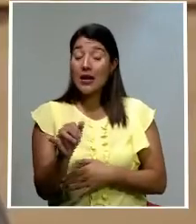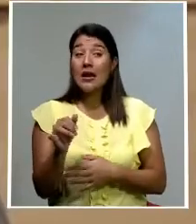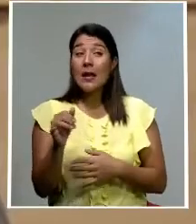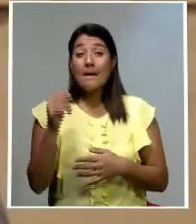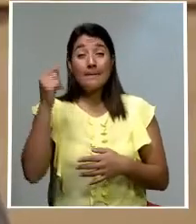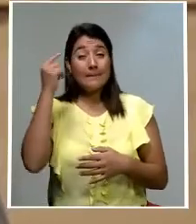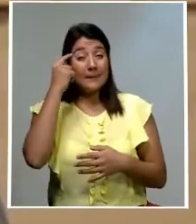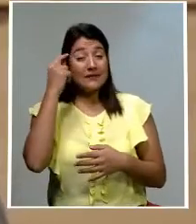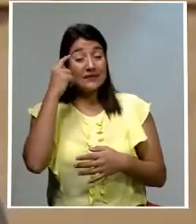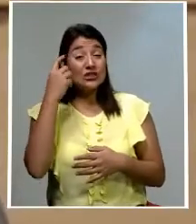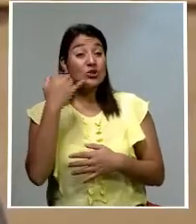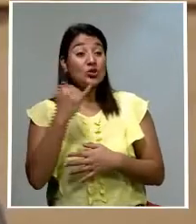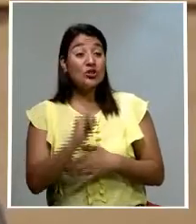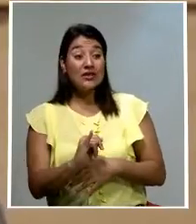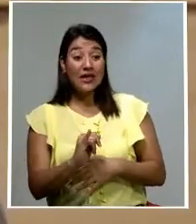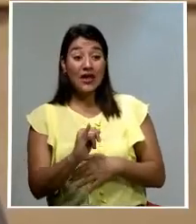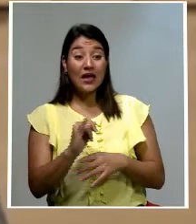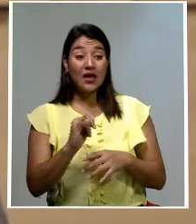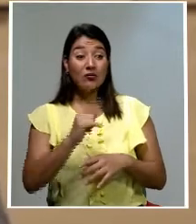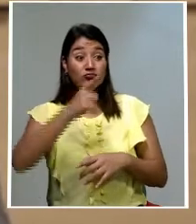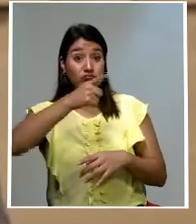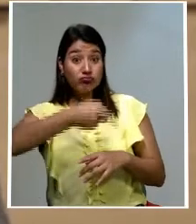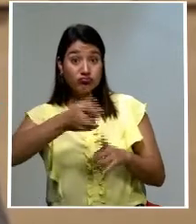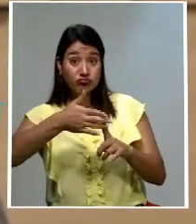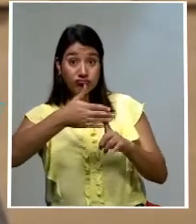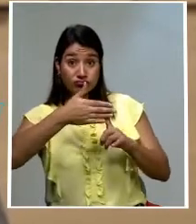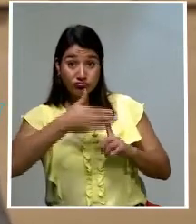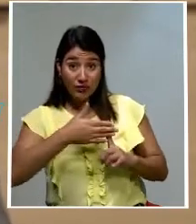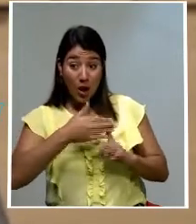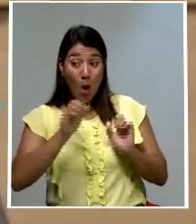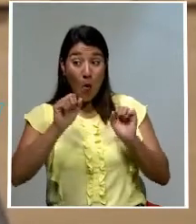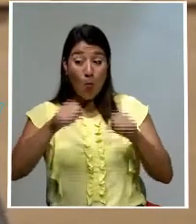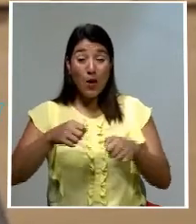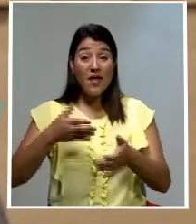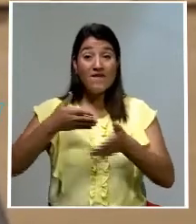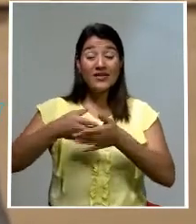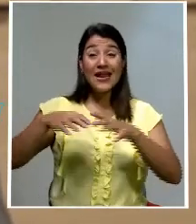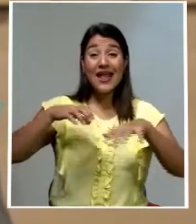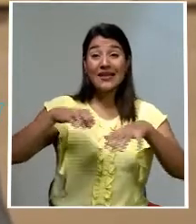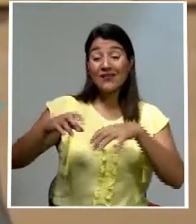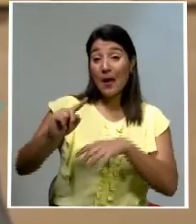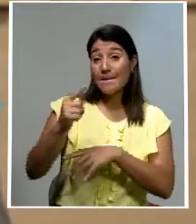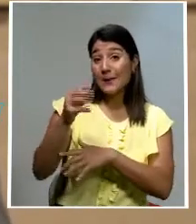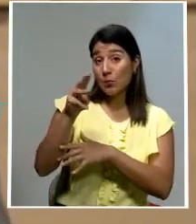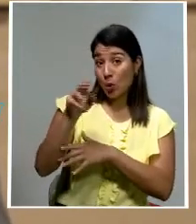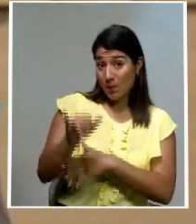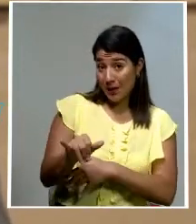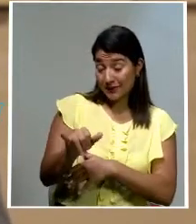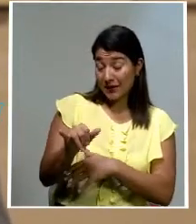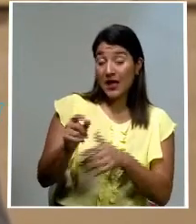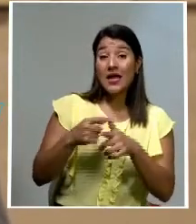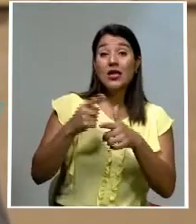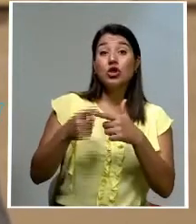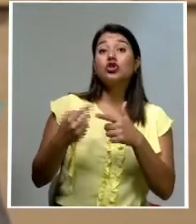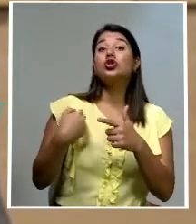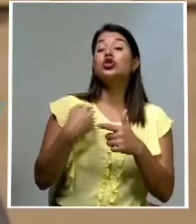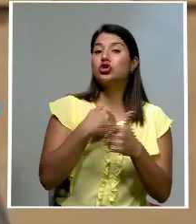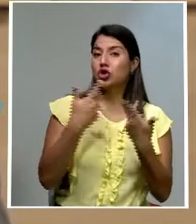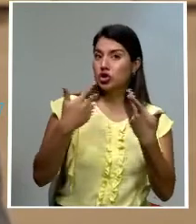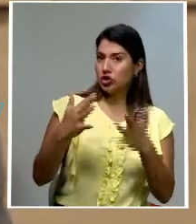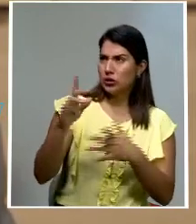posible afectación a la realización de la sesión del 1 de mayo, hemos elevado consulta